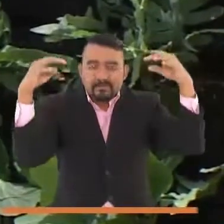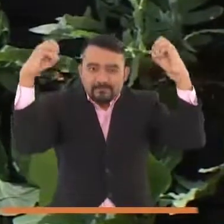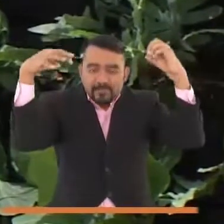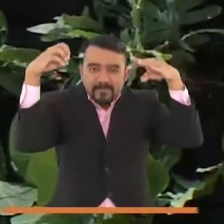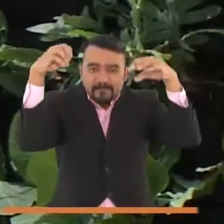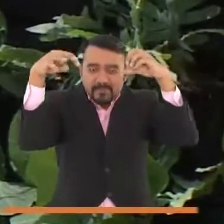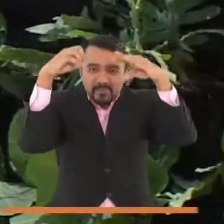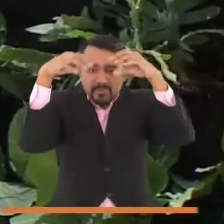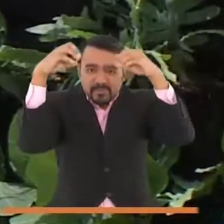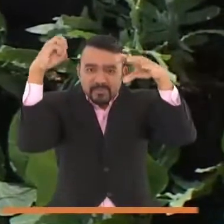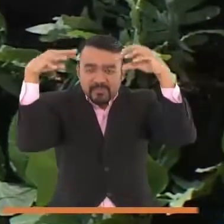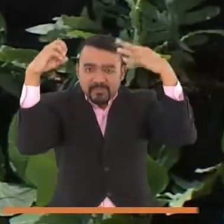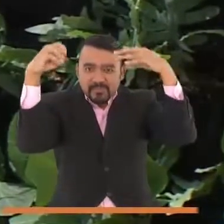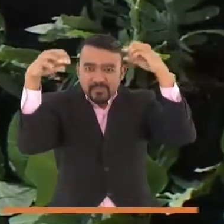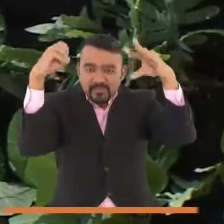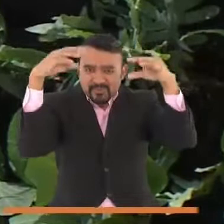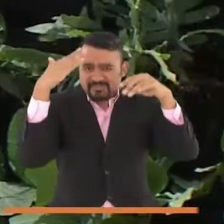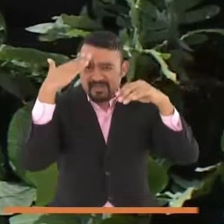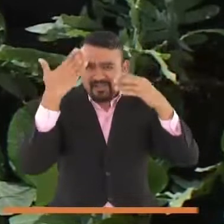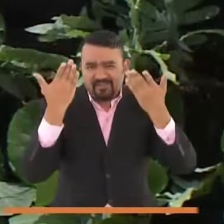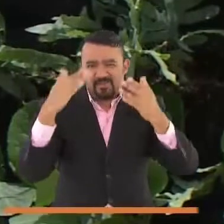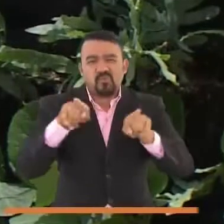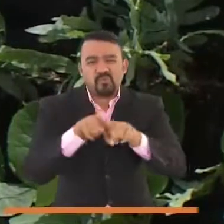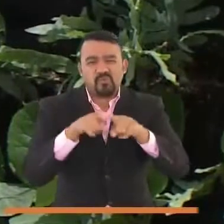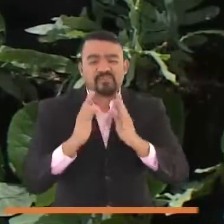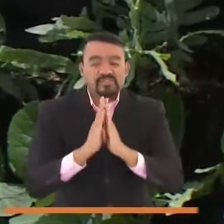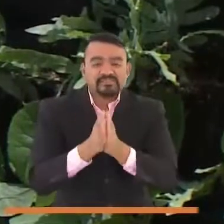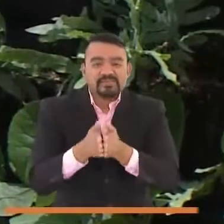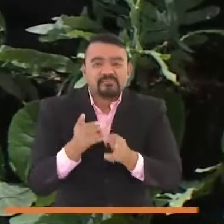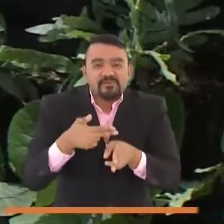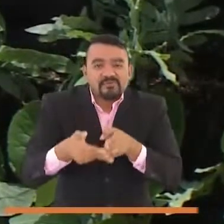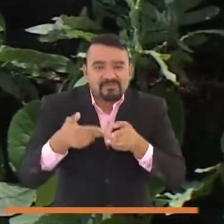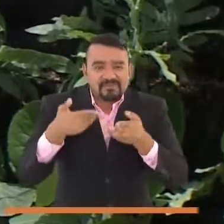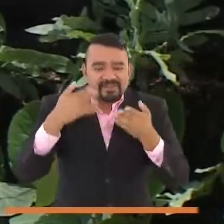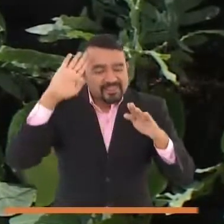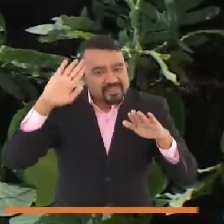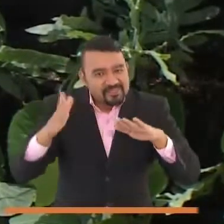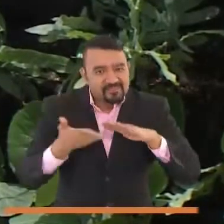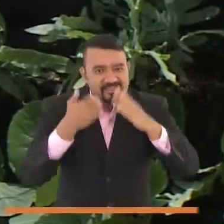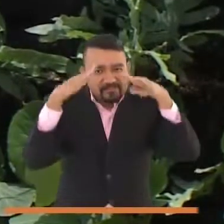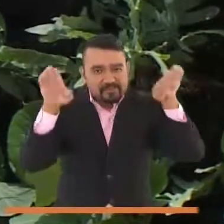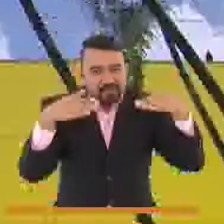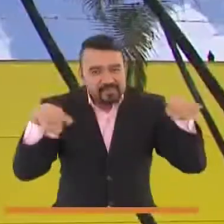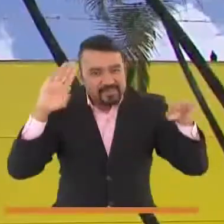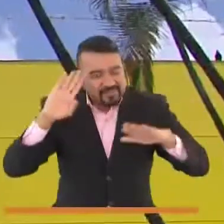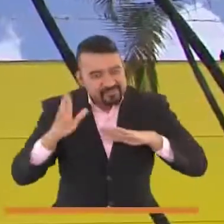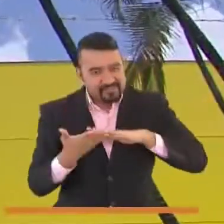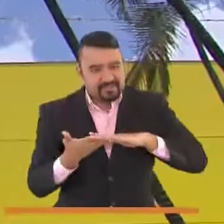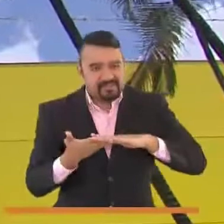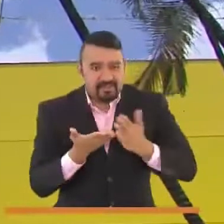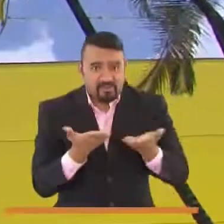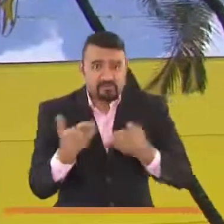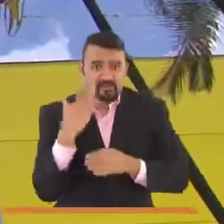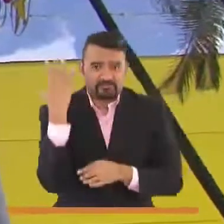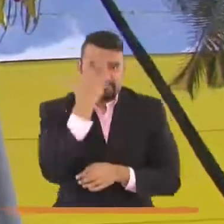En diciembre, pues creo que la gente lo entiende, que esos postes estén acá en el pasaje peatonal. Además, va a quedar muy